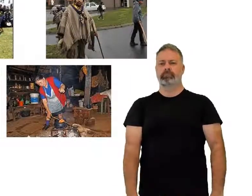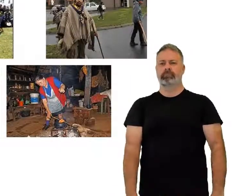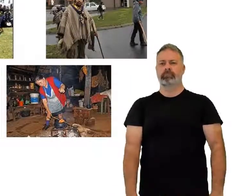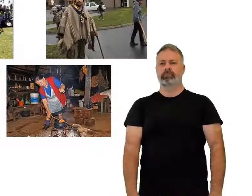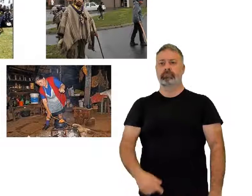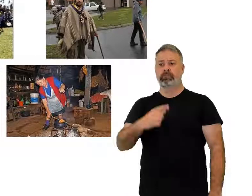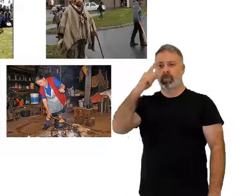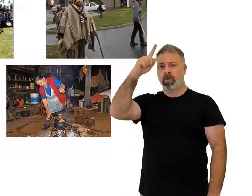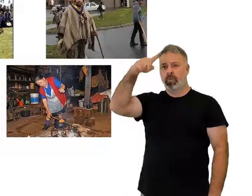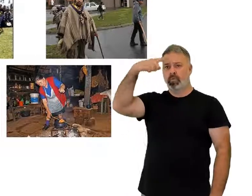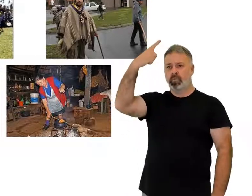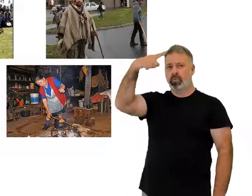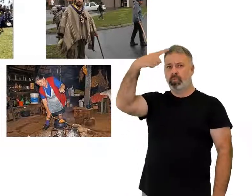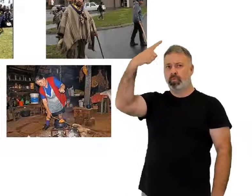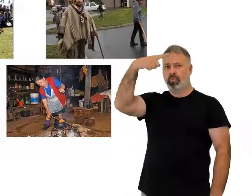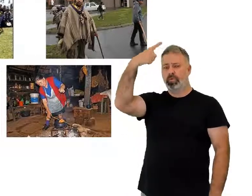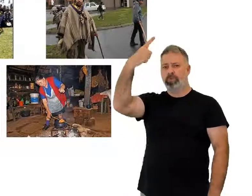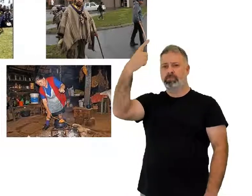La cultura